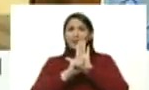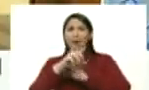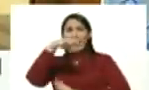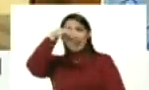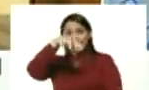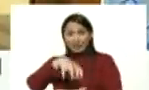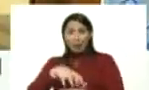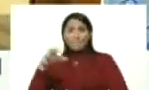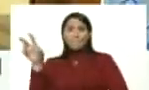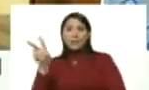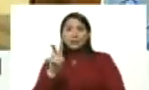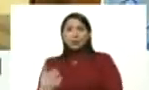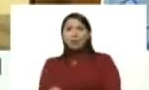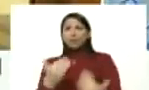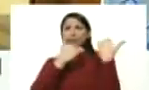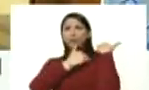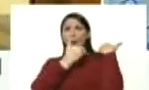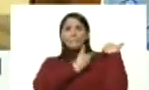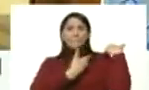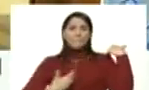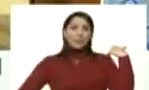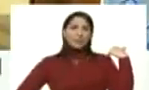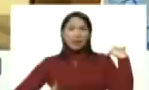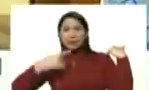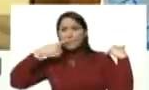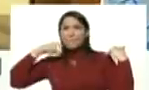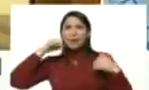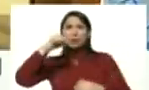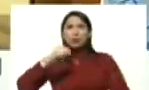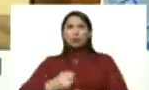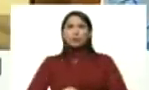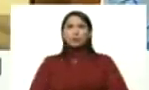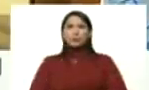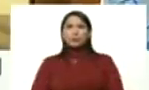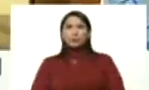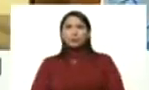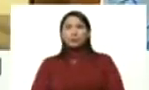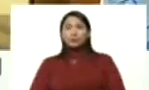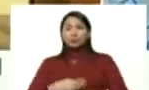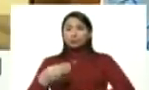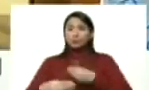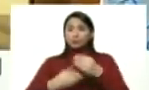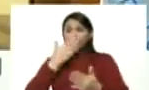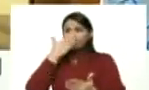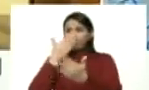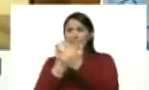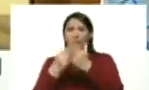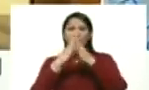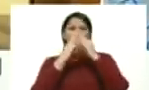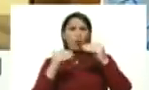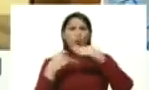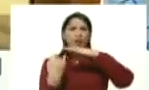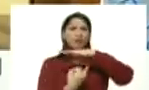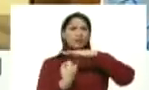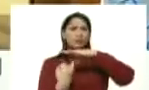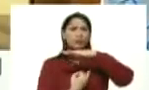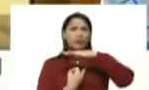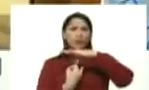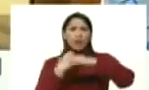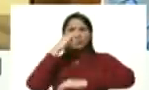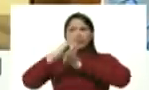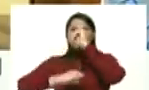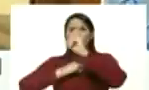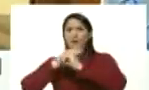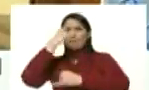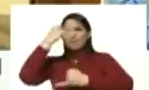Estado venezolano, encabezada por el presidente Nicolás Maduro, ejercerá ante todas las instancias internacionales con el